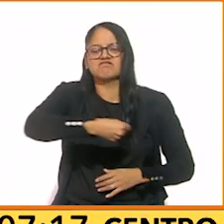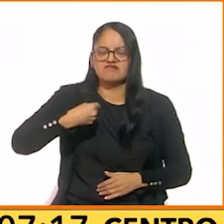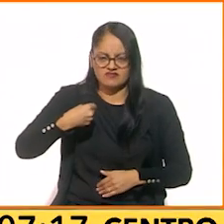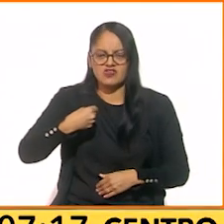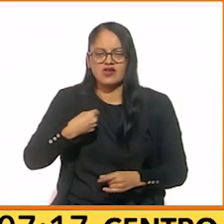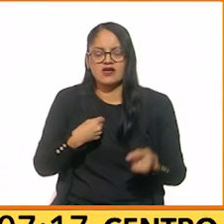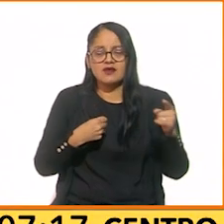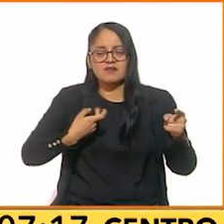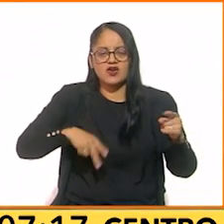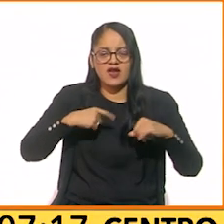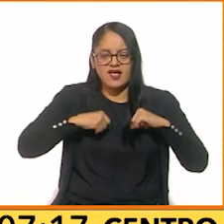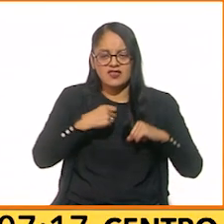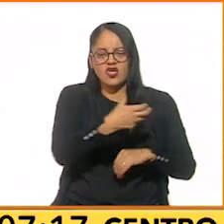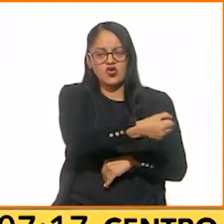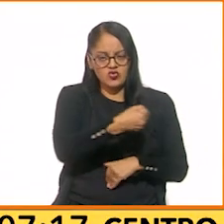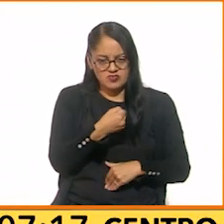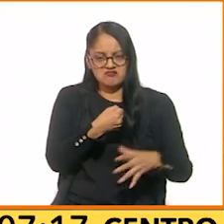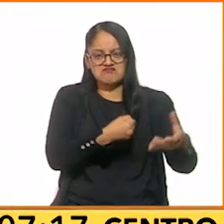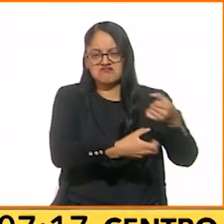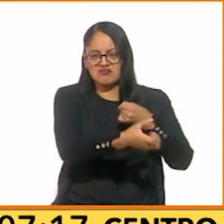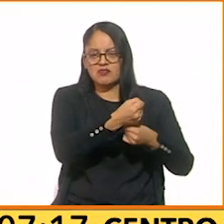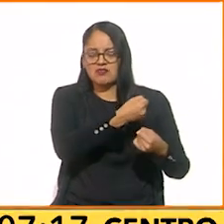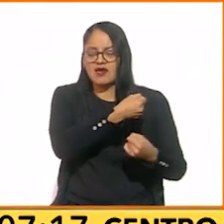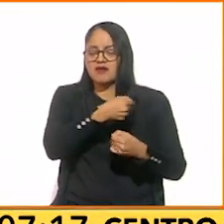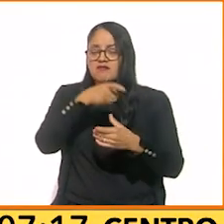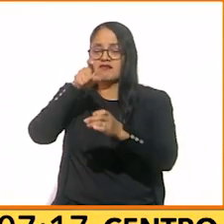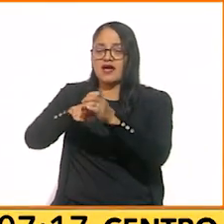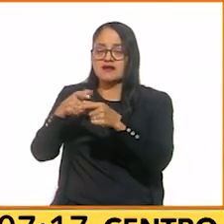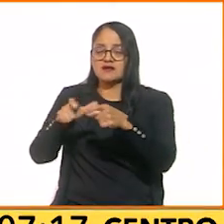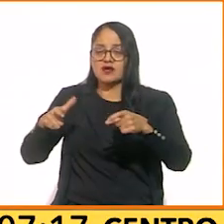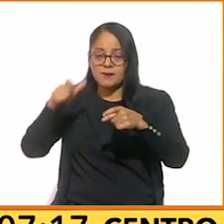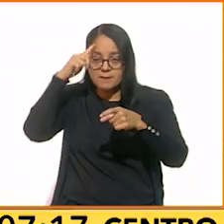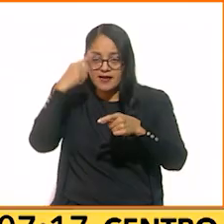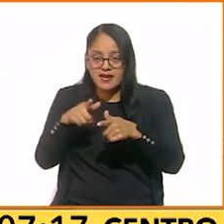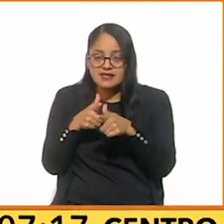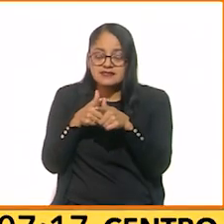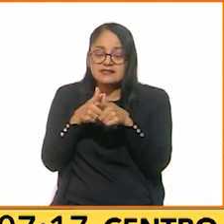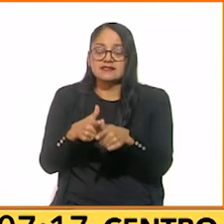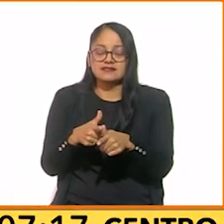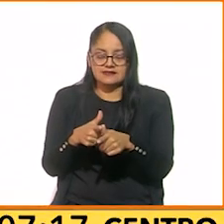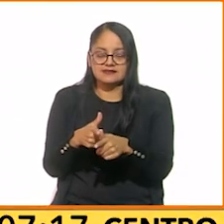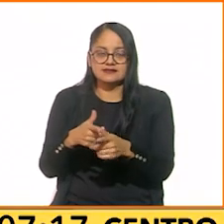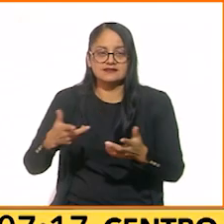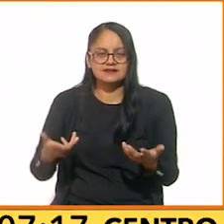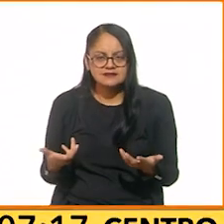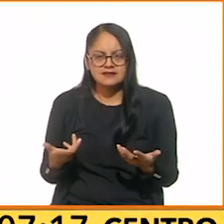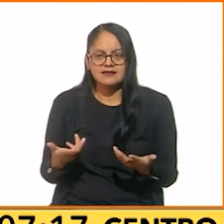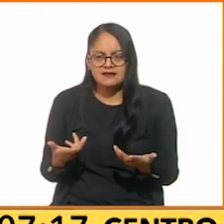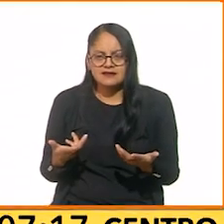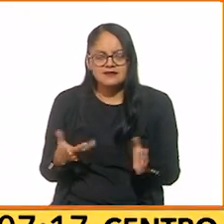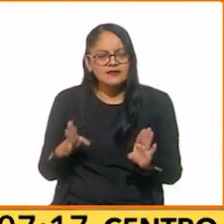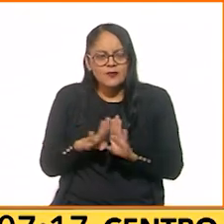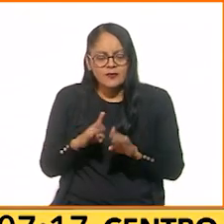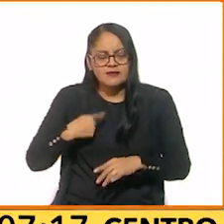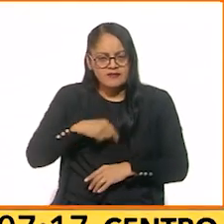sus personas que pueden reclutar para que pudieran continuar con esta medida. ¿Qué tan en serio tenemos